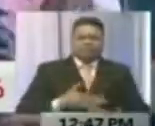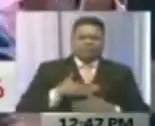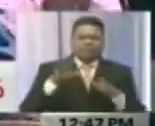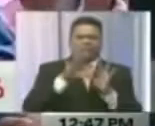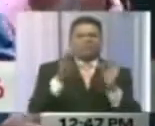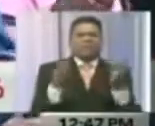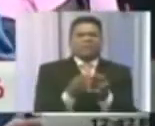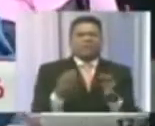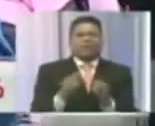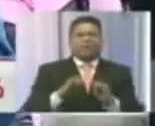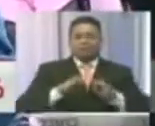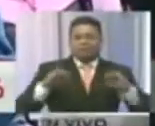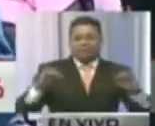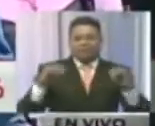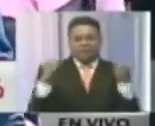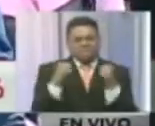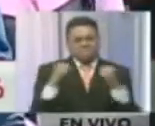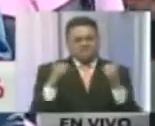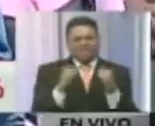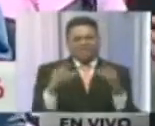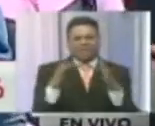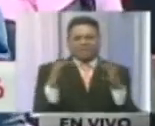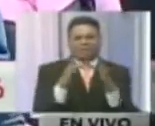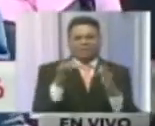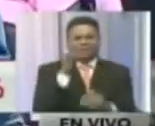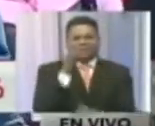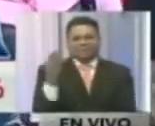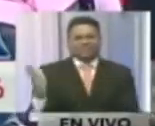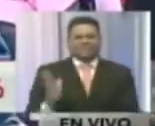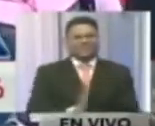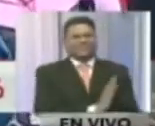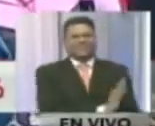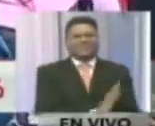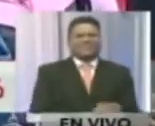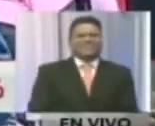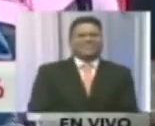el Estado Mérida, nosotros devolvemos el pase a los estudios.